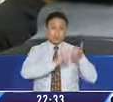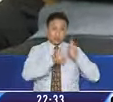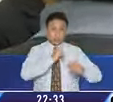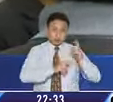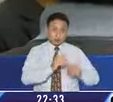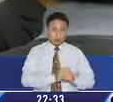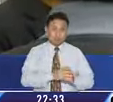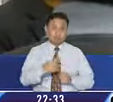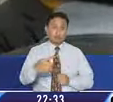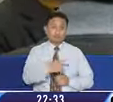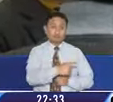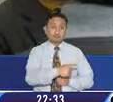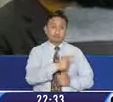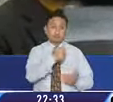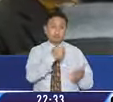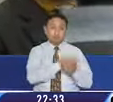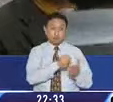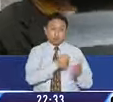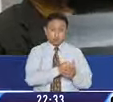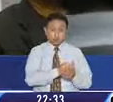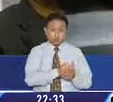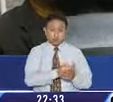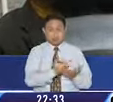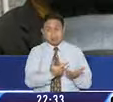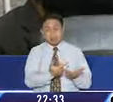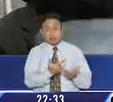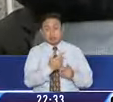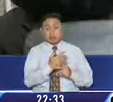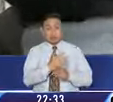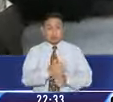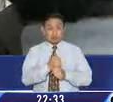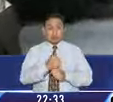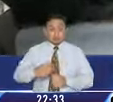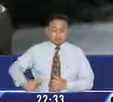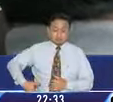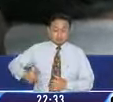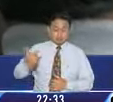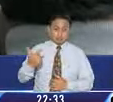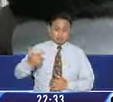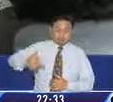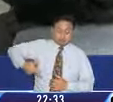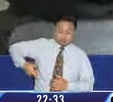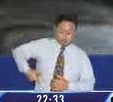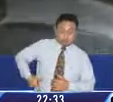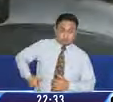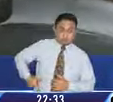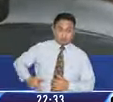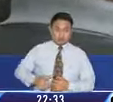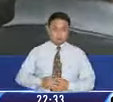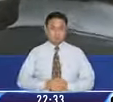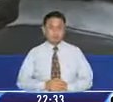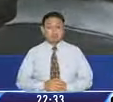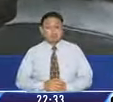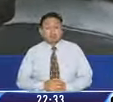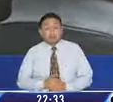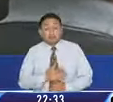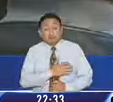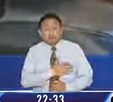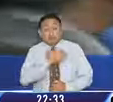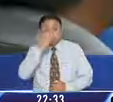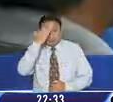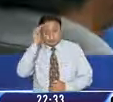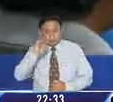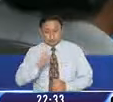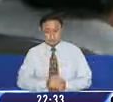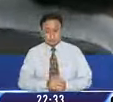venía a comprar, y para que no le roben, pues este señor estaba con esa pistola. Yo supe que después